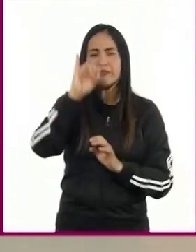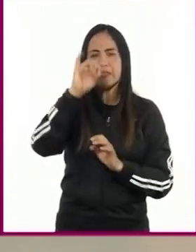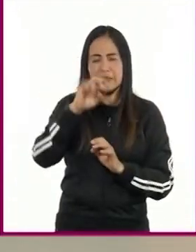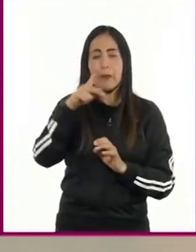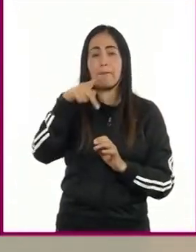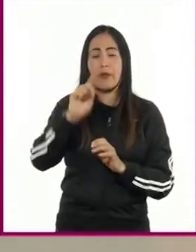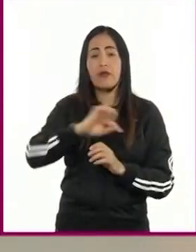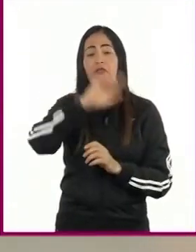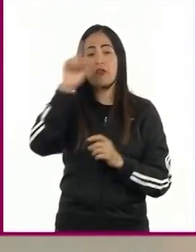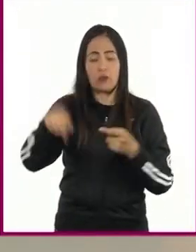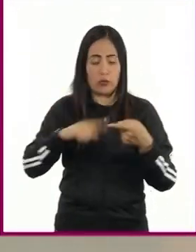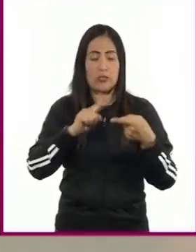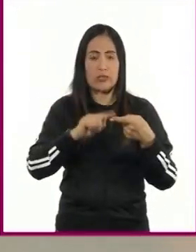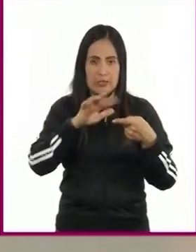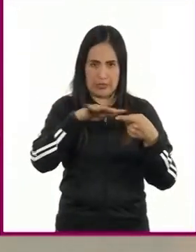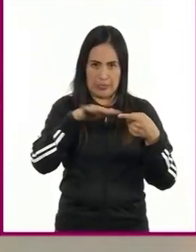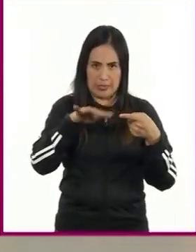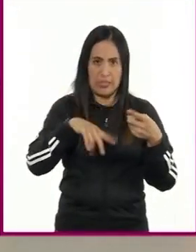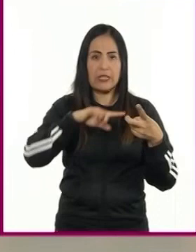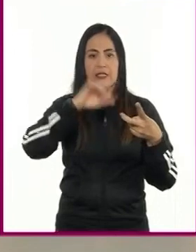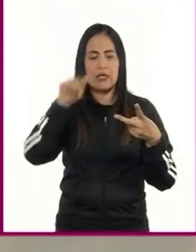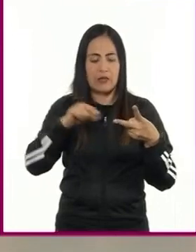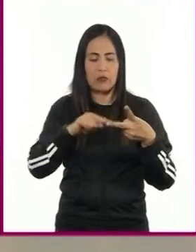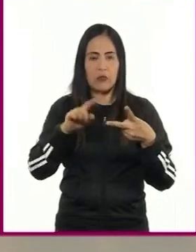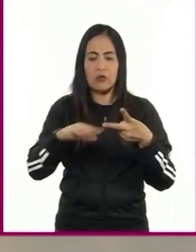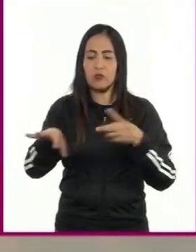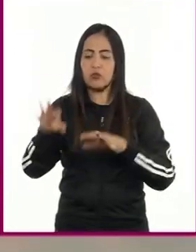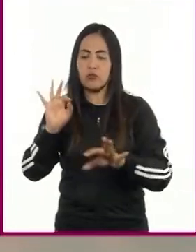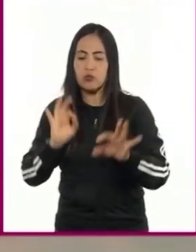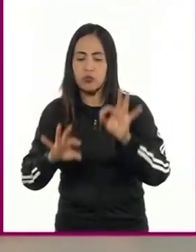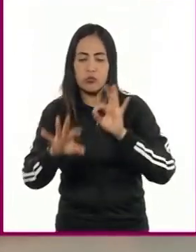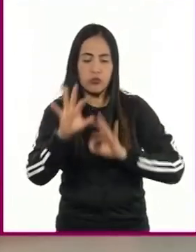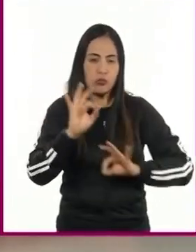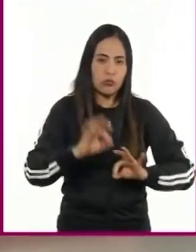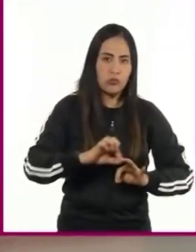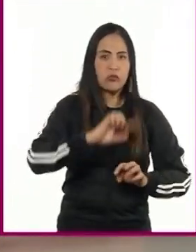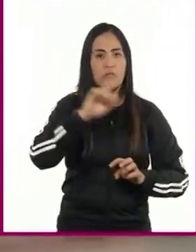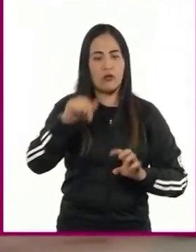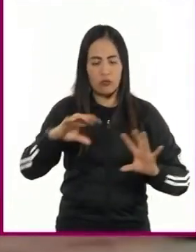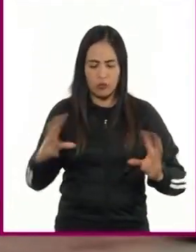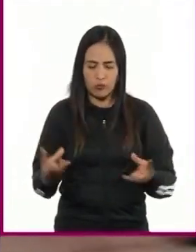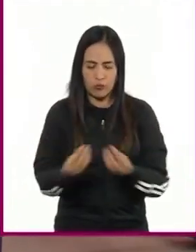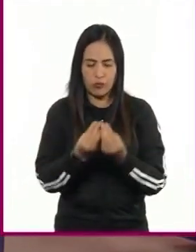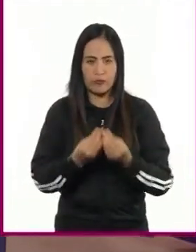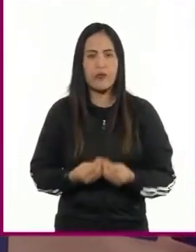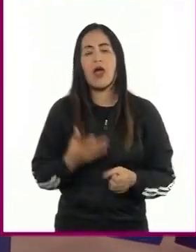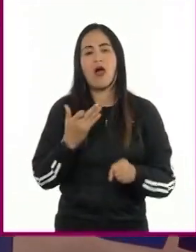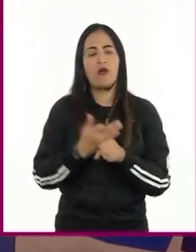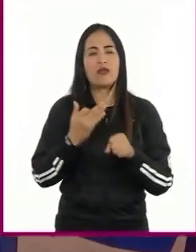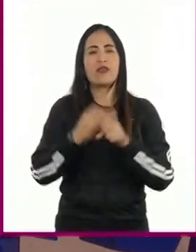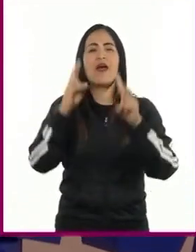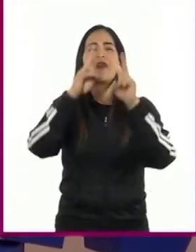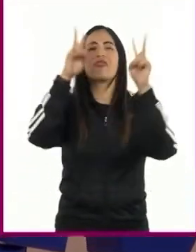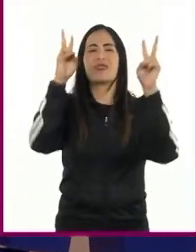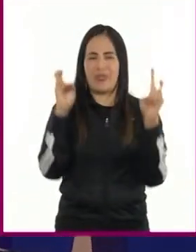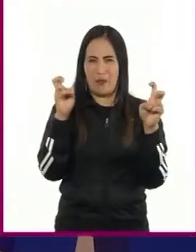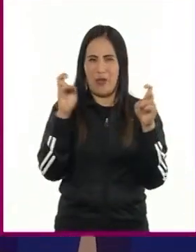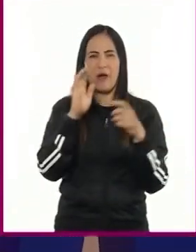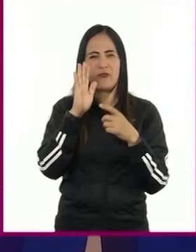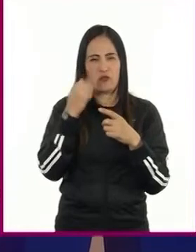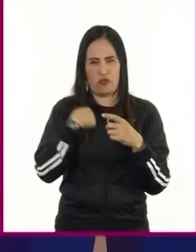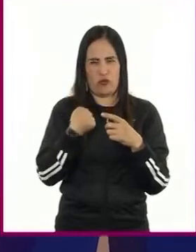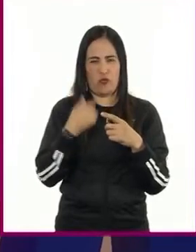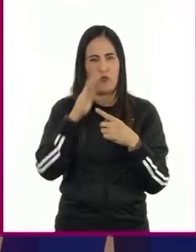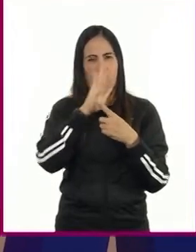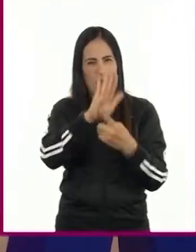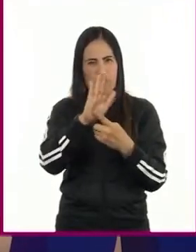y selección de información con las alumnas y alumnos que nos acompañan. Para ello, les presentaré un tema a partir del cual